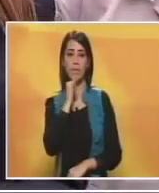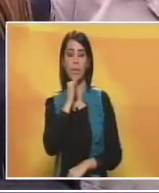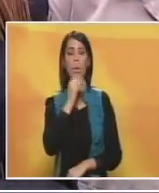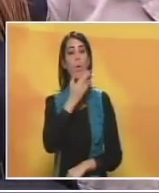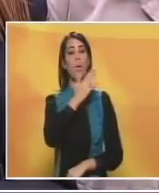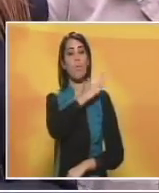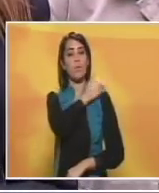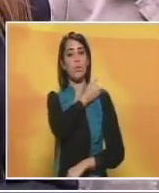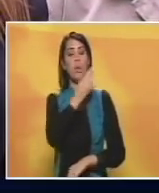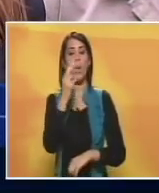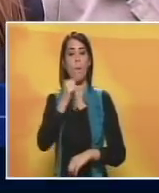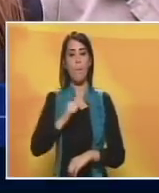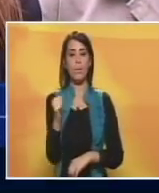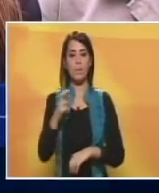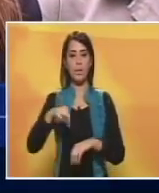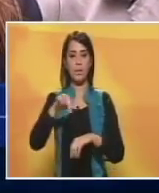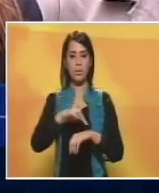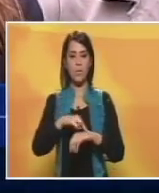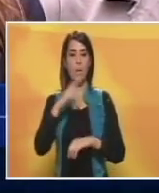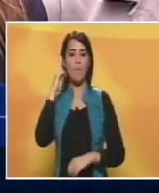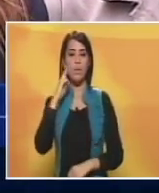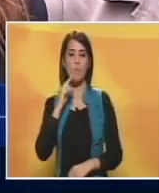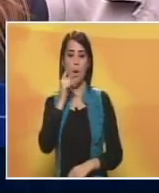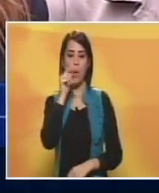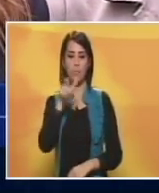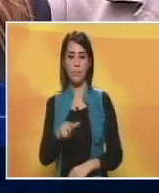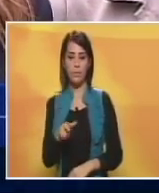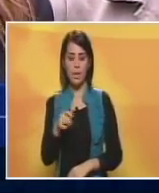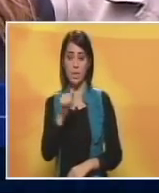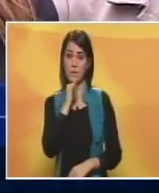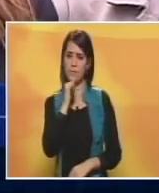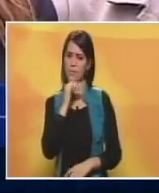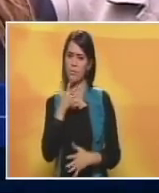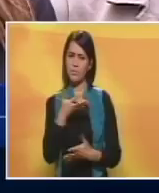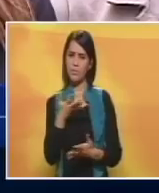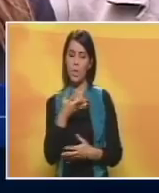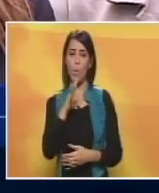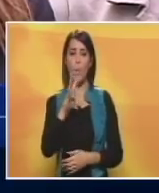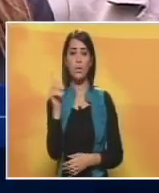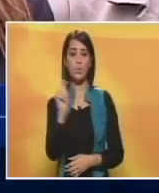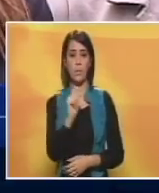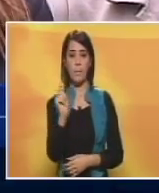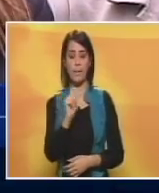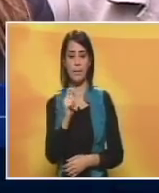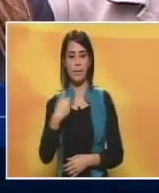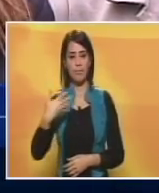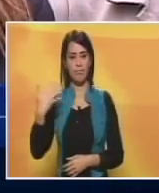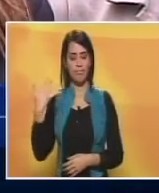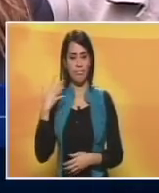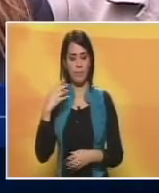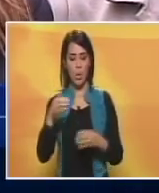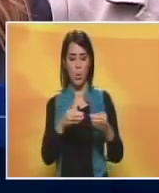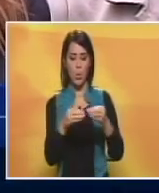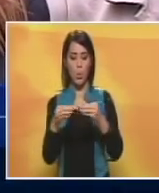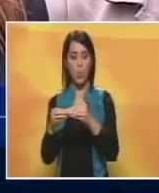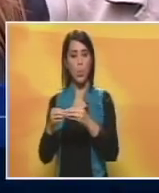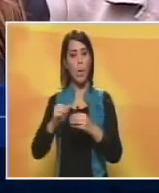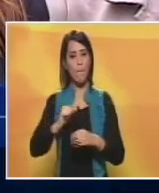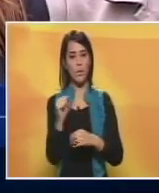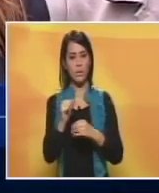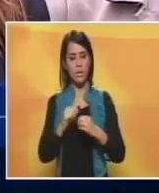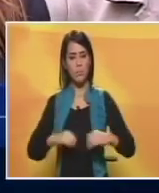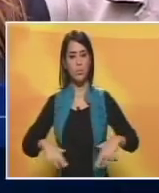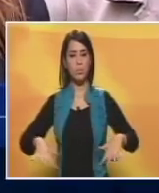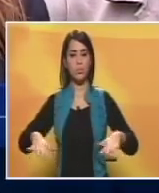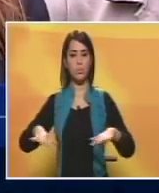Policía Nacional Bolivariana, Carlos Pérez Ampueda, quien señalaba que tras 4 meses de la instalación de los cuadrantes de paz acá en